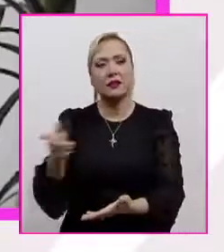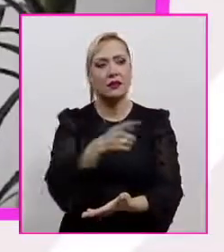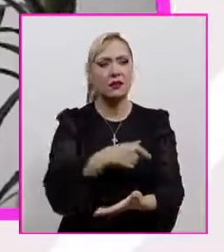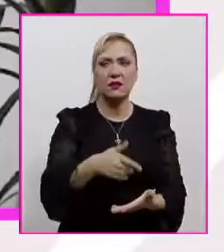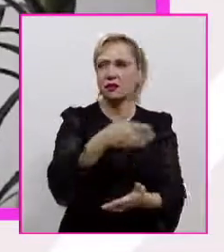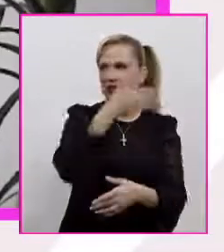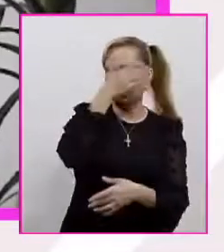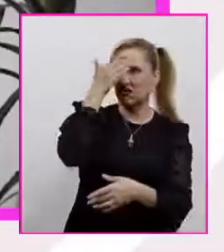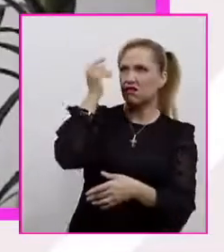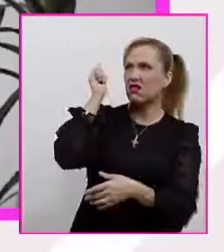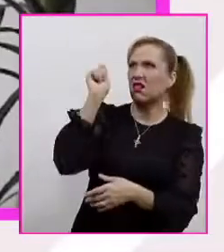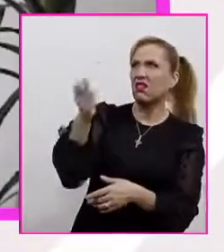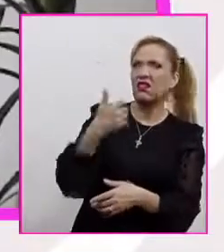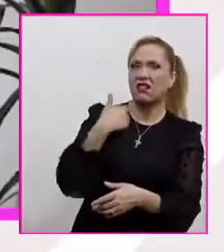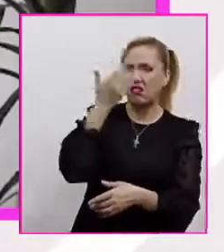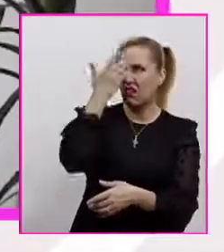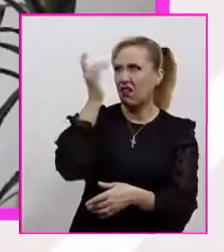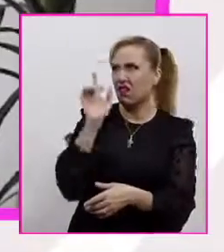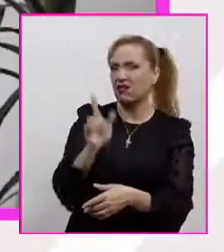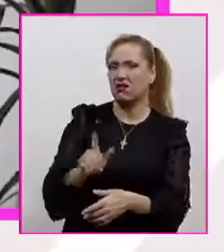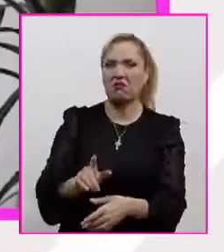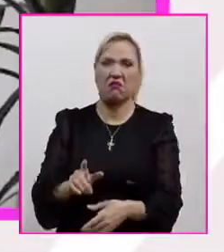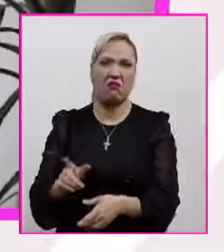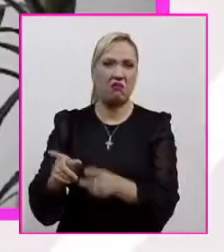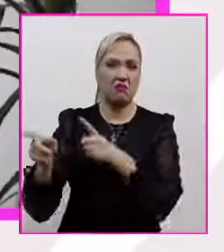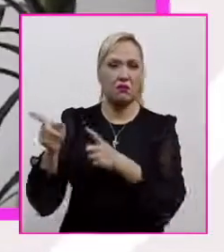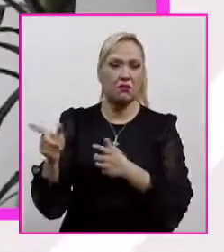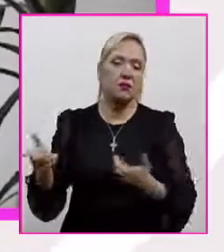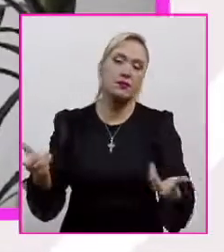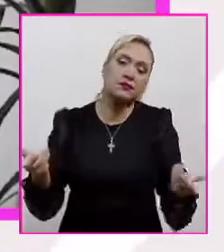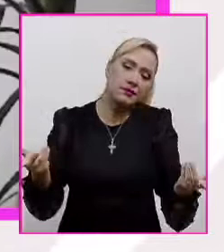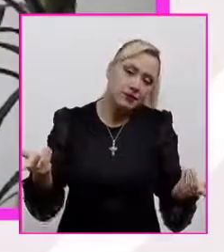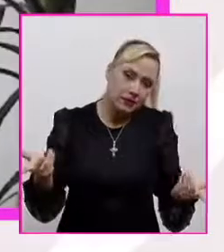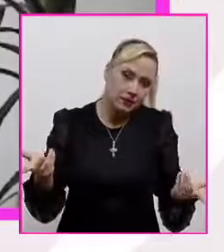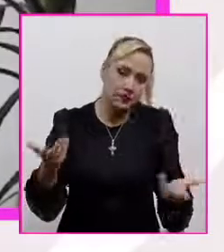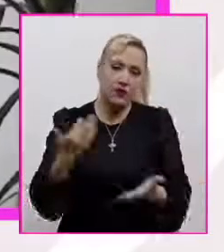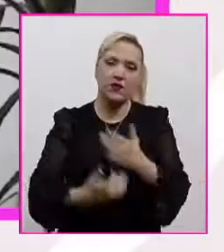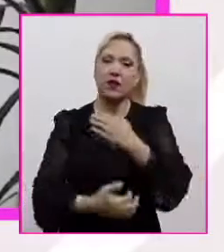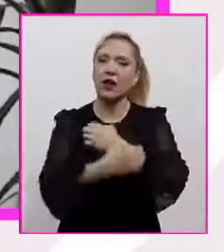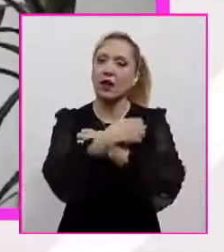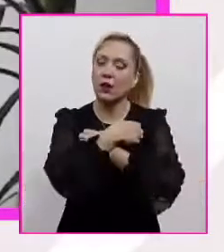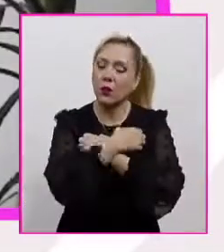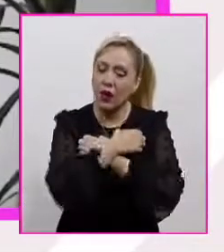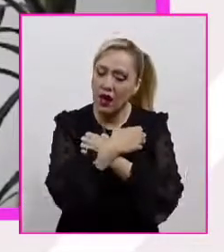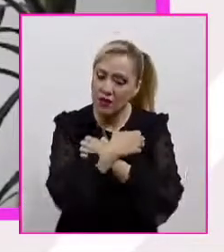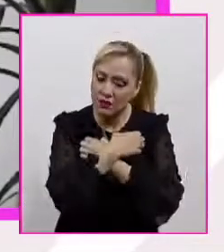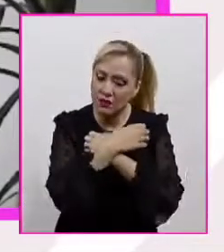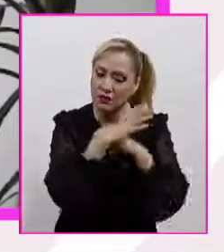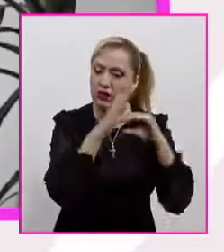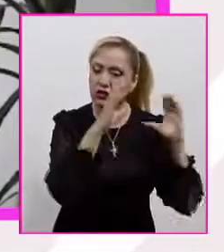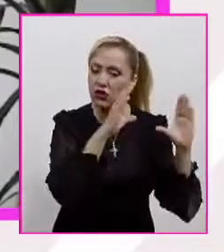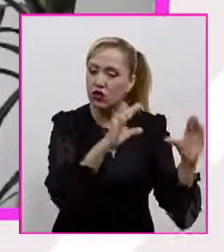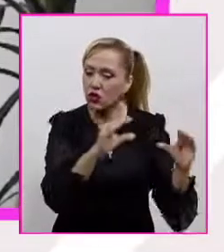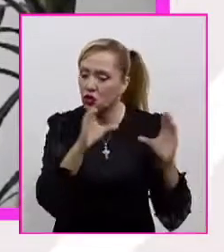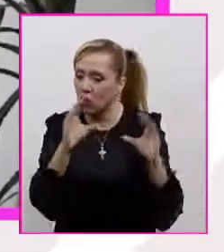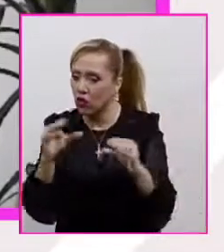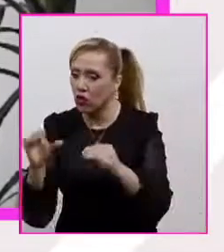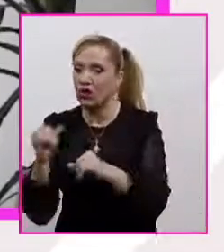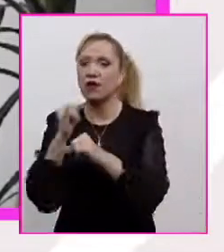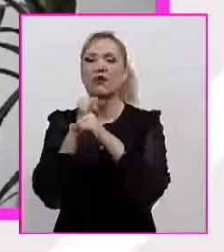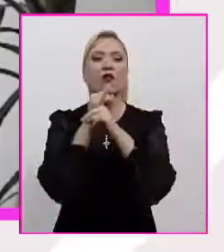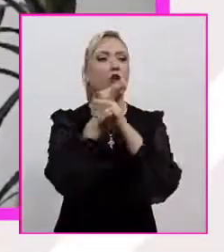punto me gustaría hacer énfasis de la importancia del factor educación y del factor información.